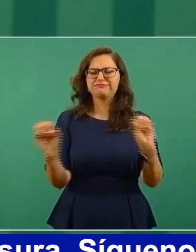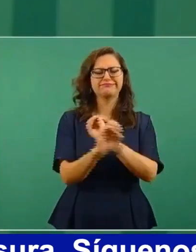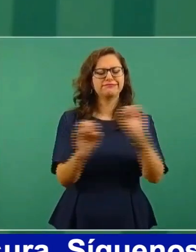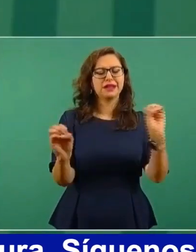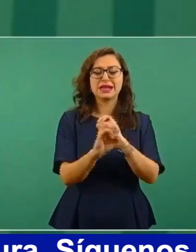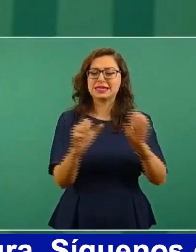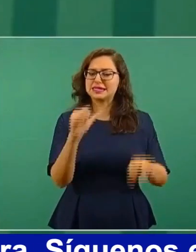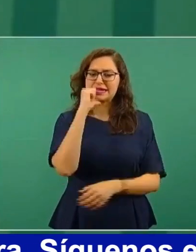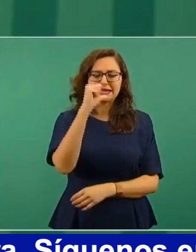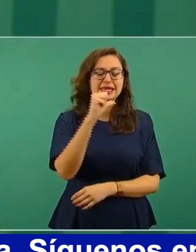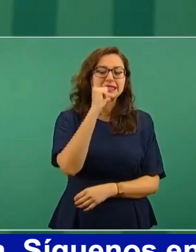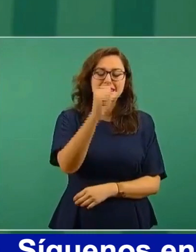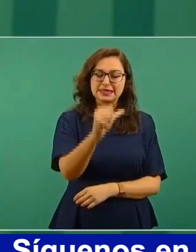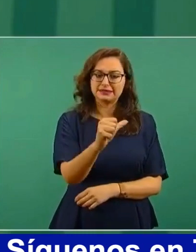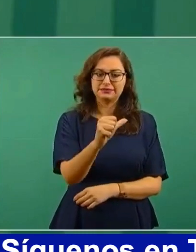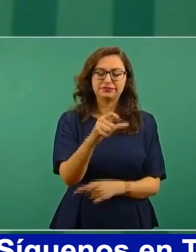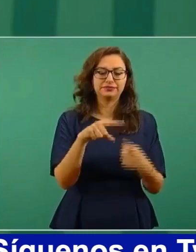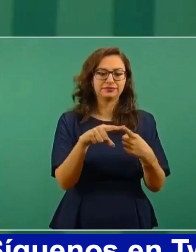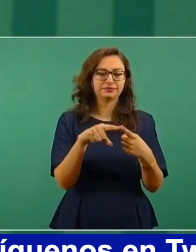no